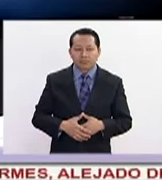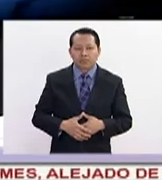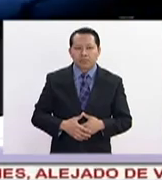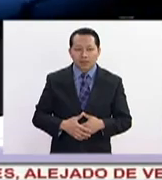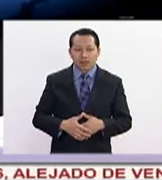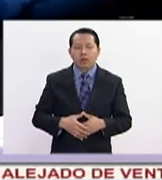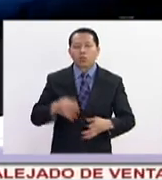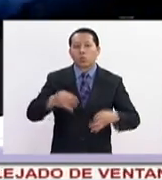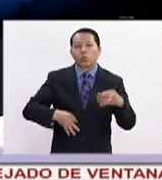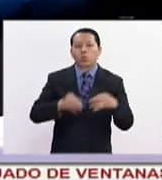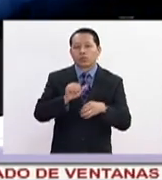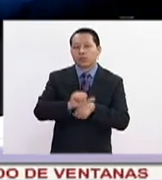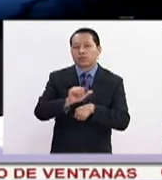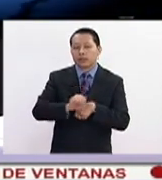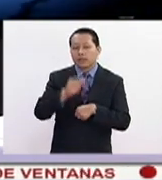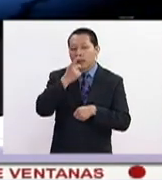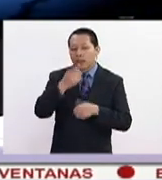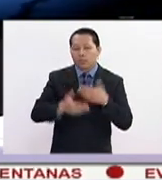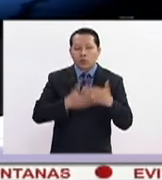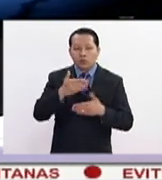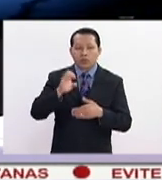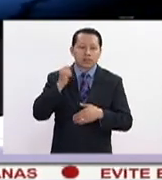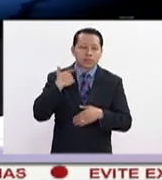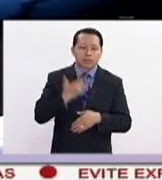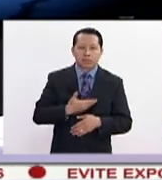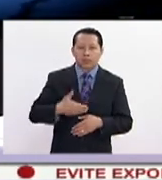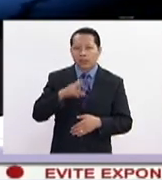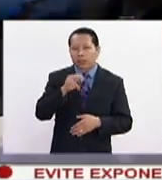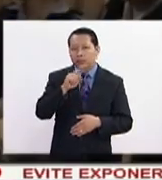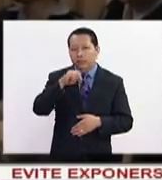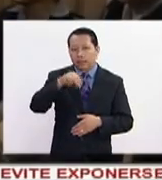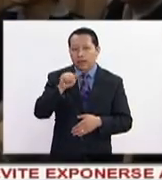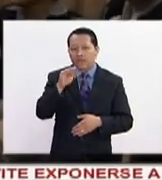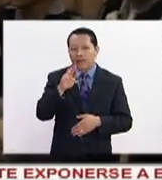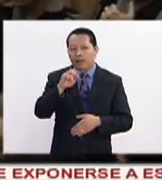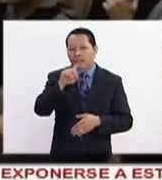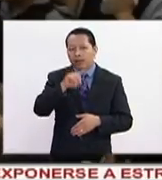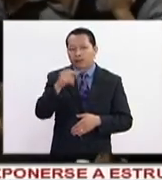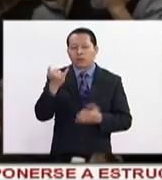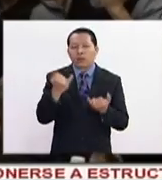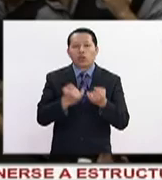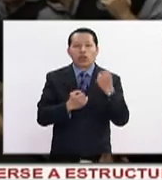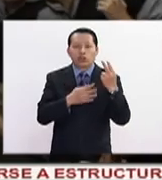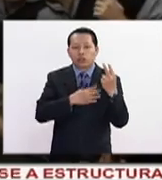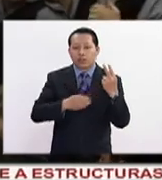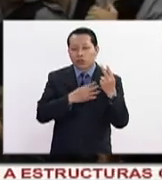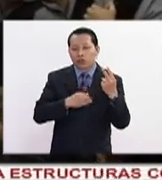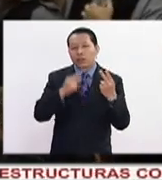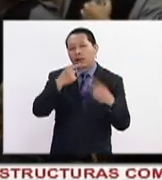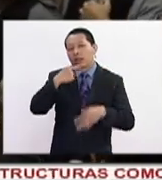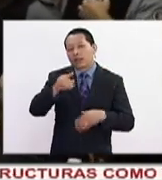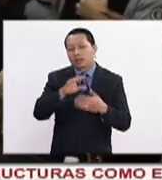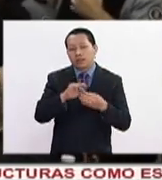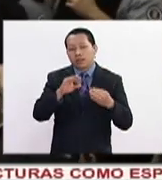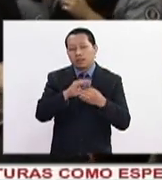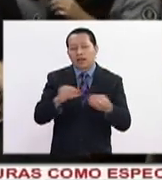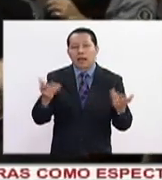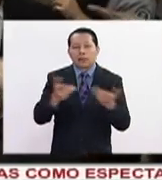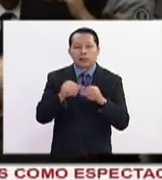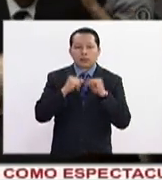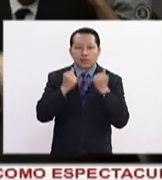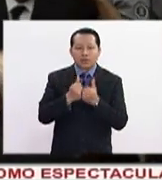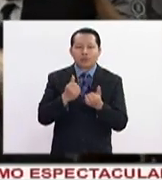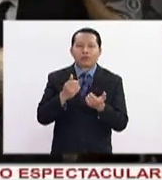La justicia argentina confirmó el proceso de la expresidenta Cristina Fernández de Kirchner y de sus dos hijos acusados de liderar una